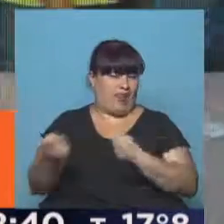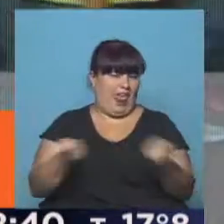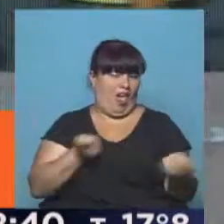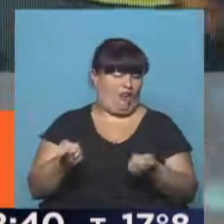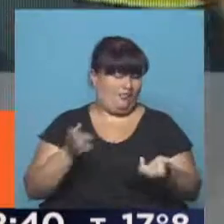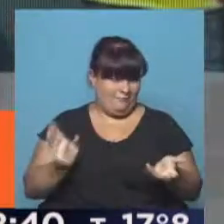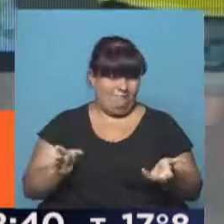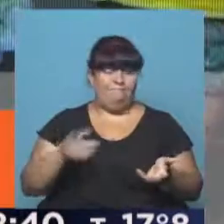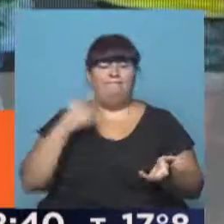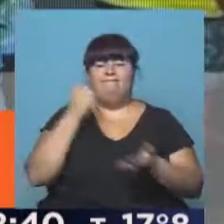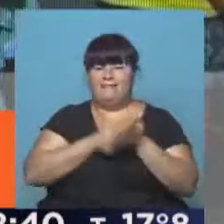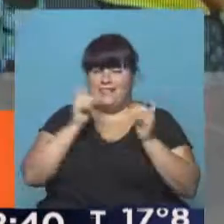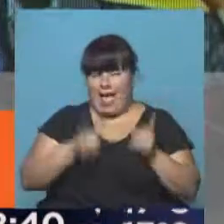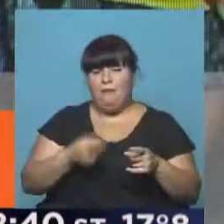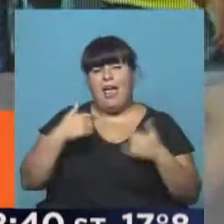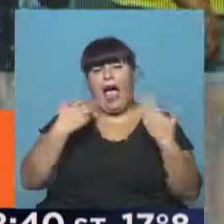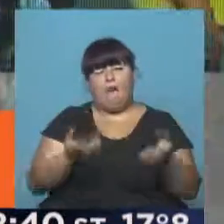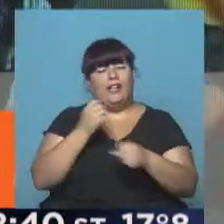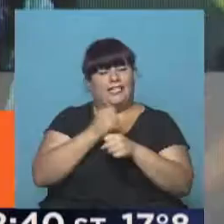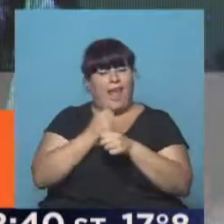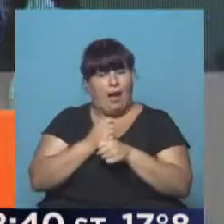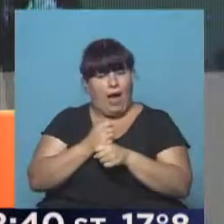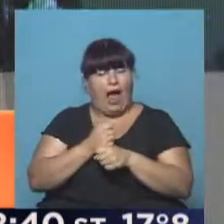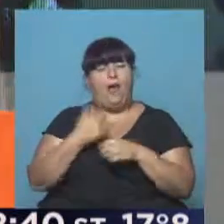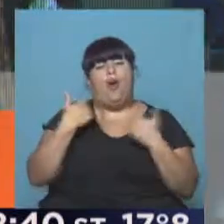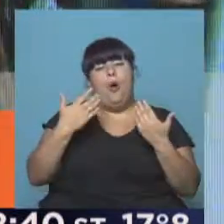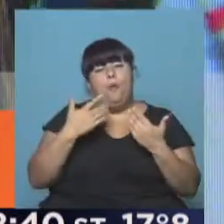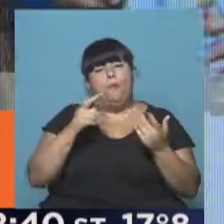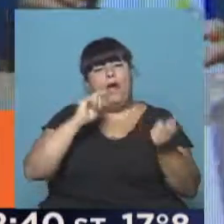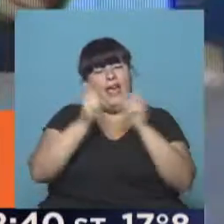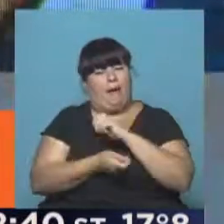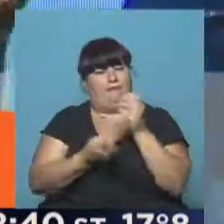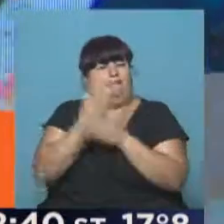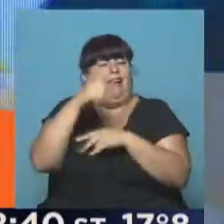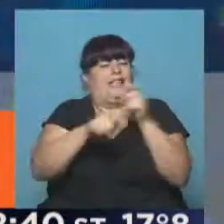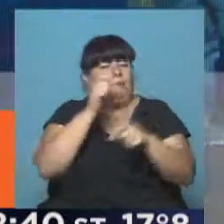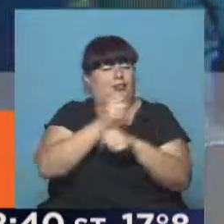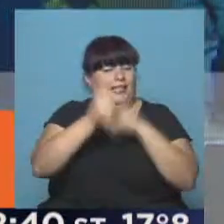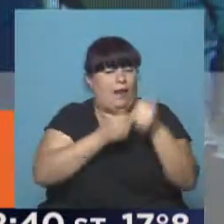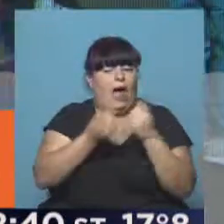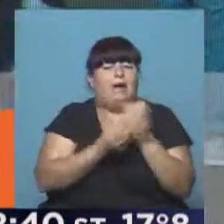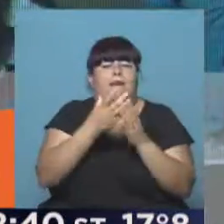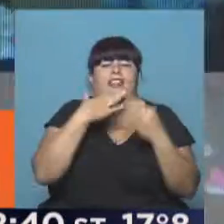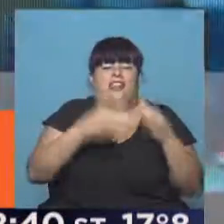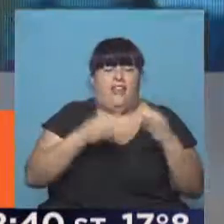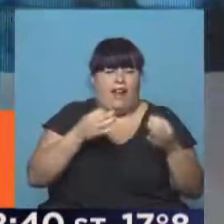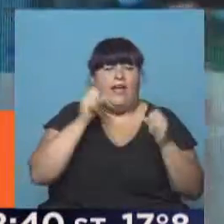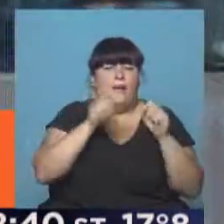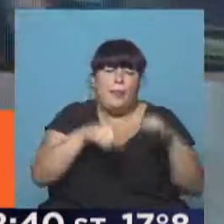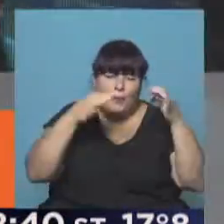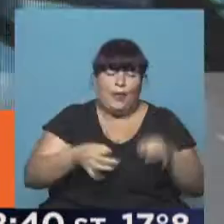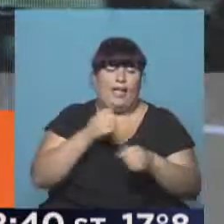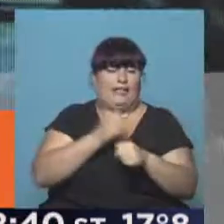con lo cual el desafío también es darle oportunidades laborales y que poder convertirlos en emprendedores a esa gente de emprendedores de verdad que cambien su